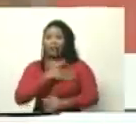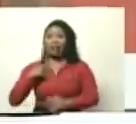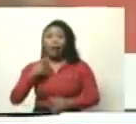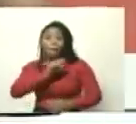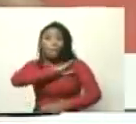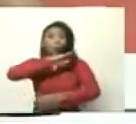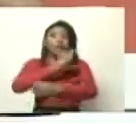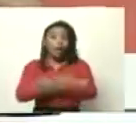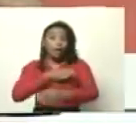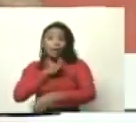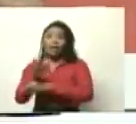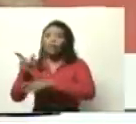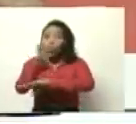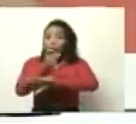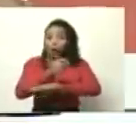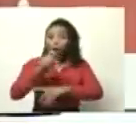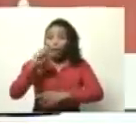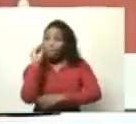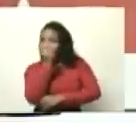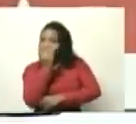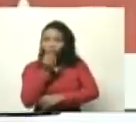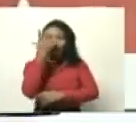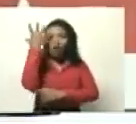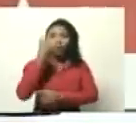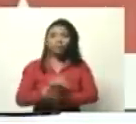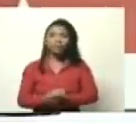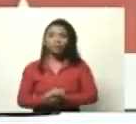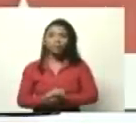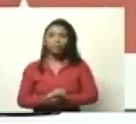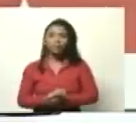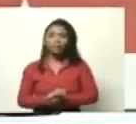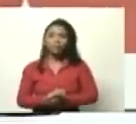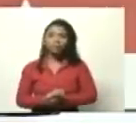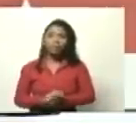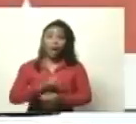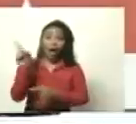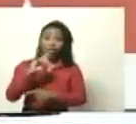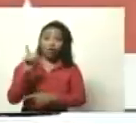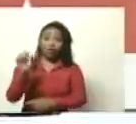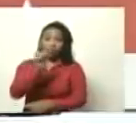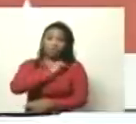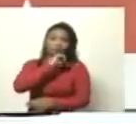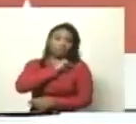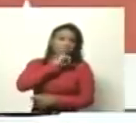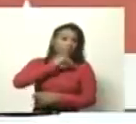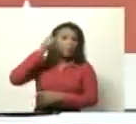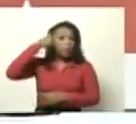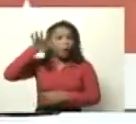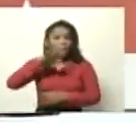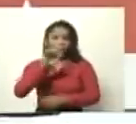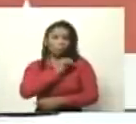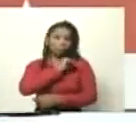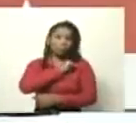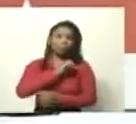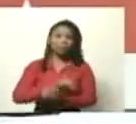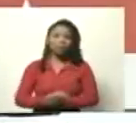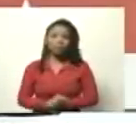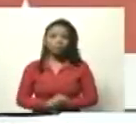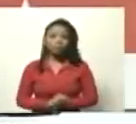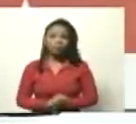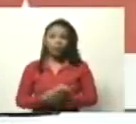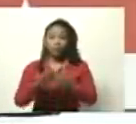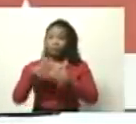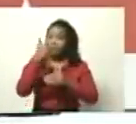tenían que ir a buscarlo a Miraflores. Allá no van, porque tienen miedo al pueblo, ¿eh? Le tienen miedo al pueblo.